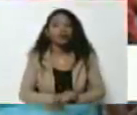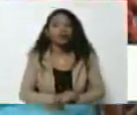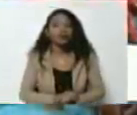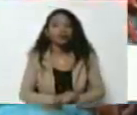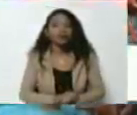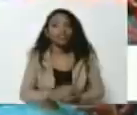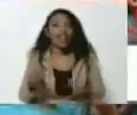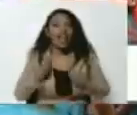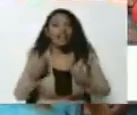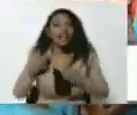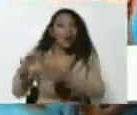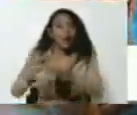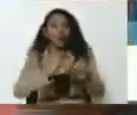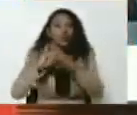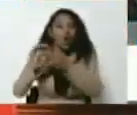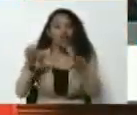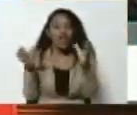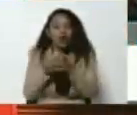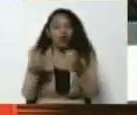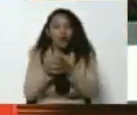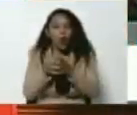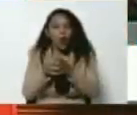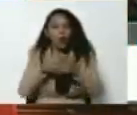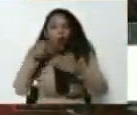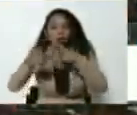¡Que viva la unión del Gran Polo Patriótico!